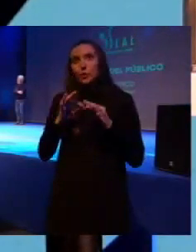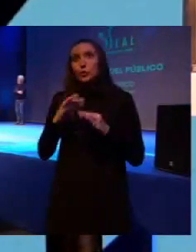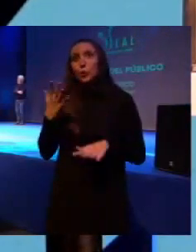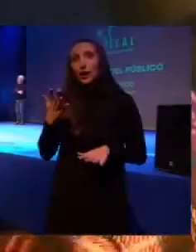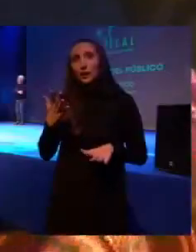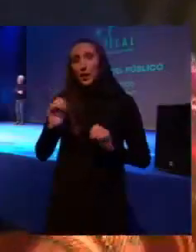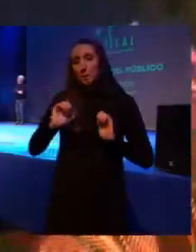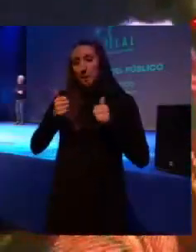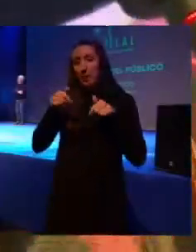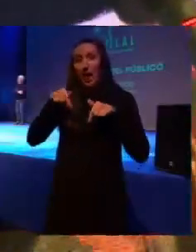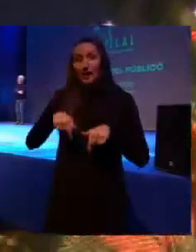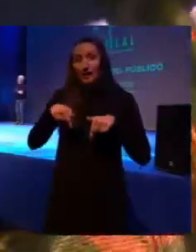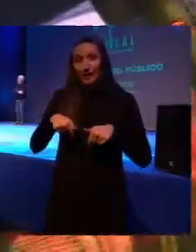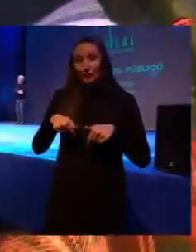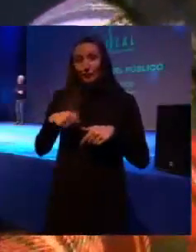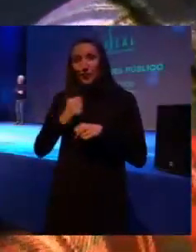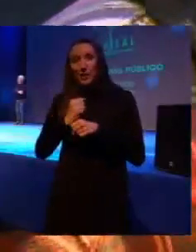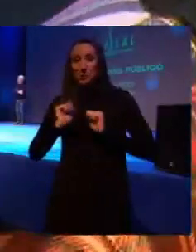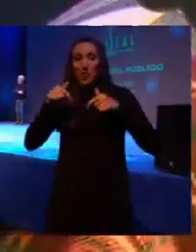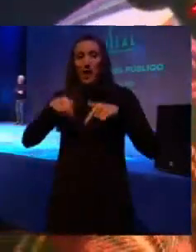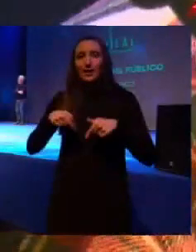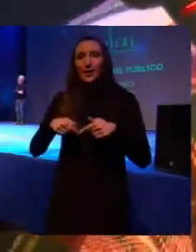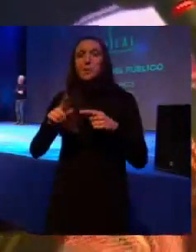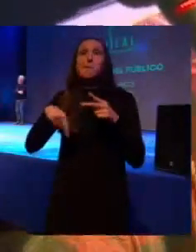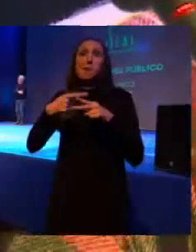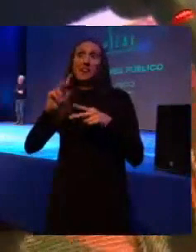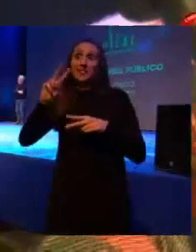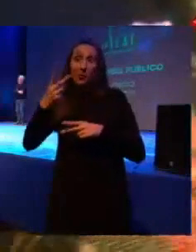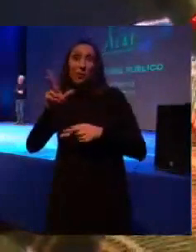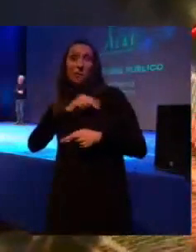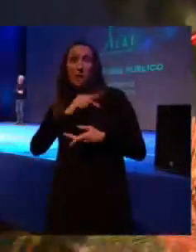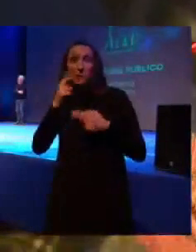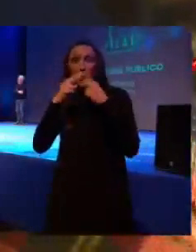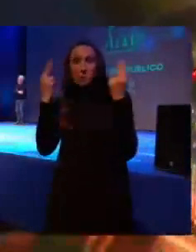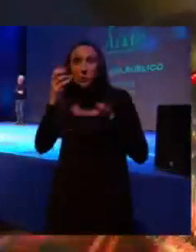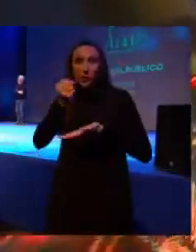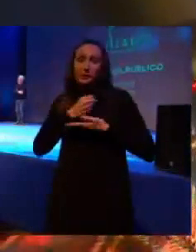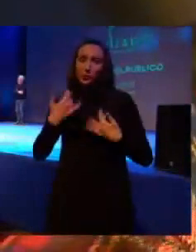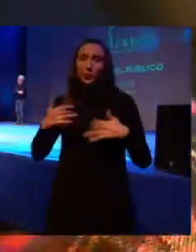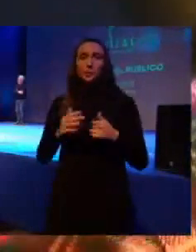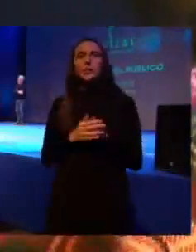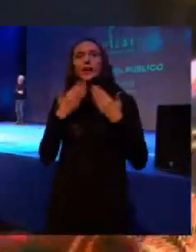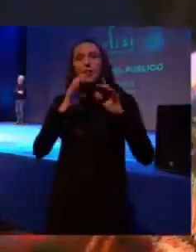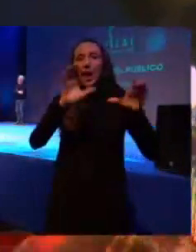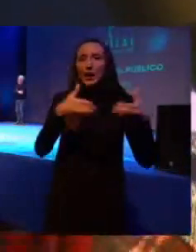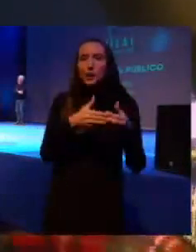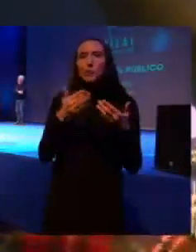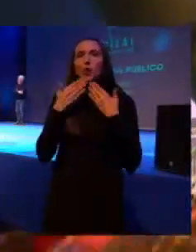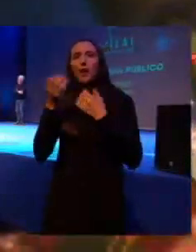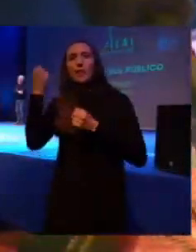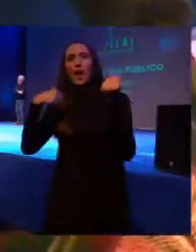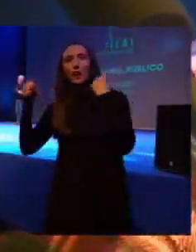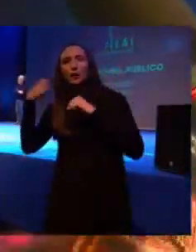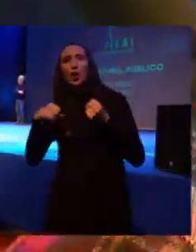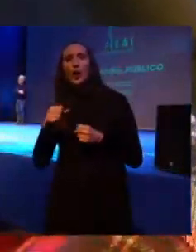nuestra andadura aquí y tenemos la doble suerte, además de ganar el premio del público. Gracias también a nuestro equipo, a nuestros actores, María,